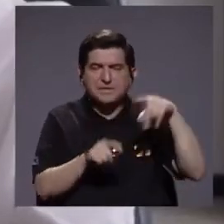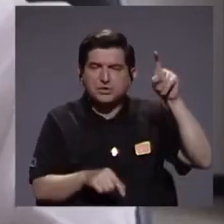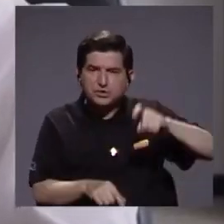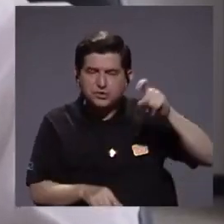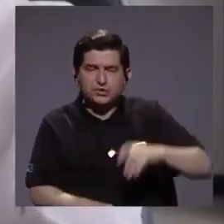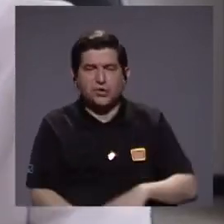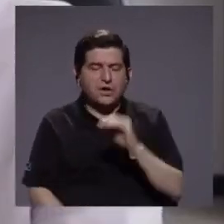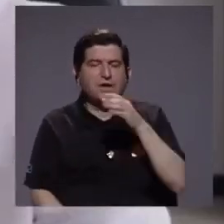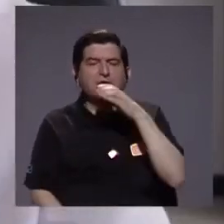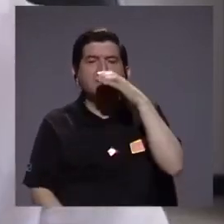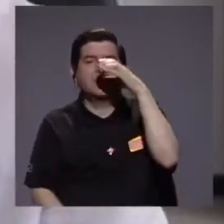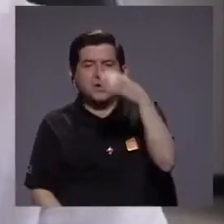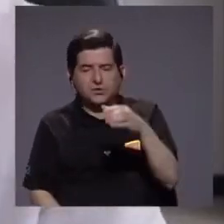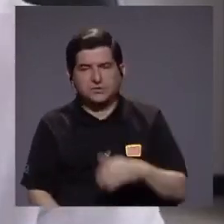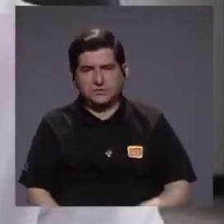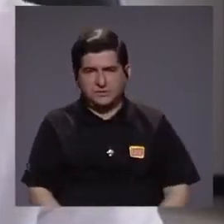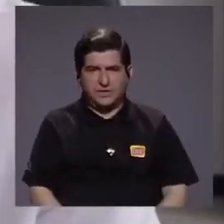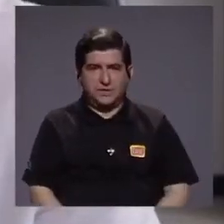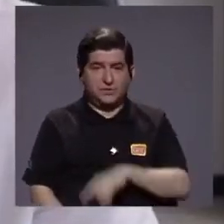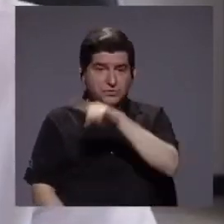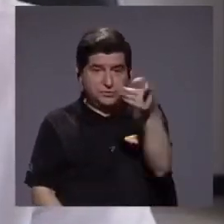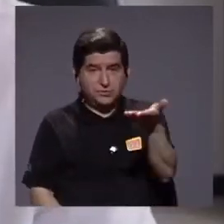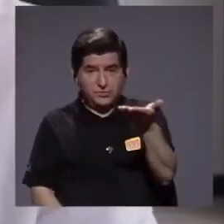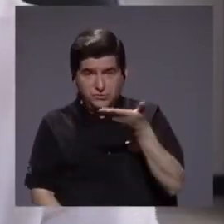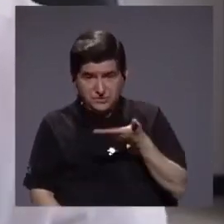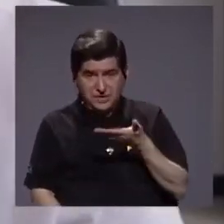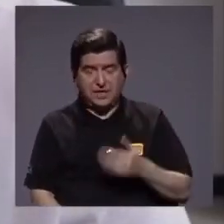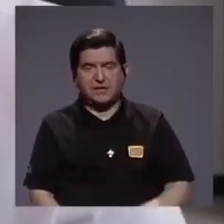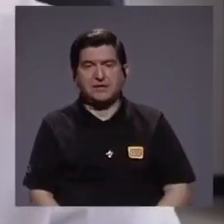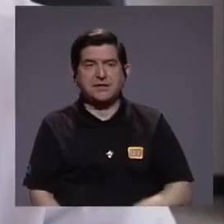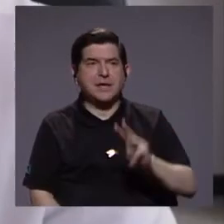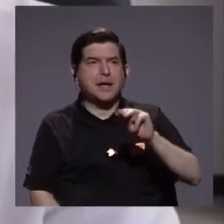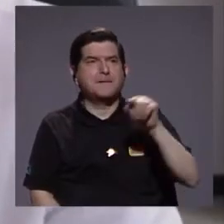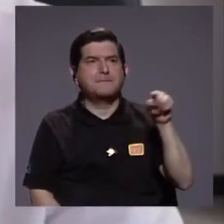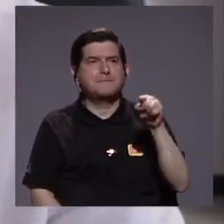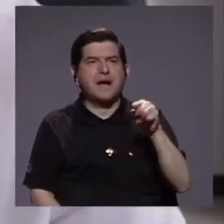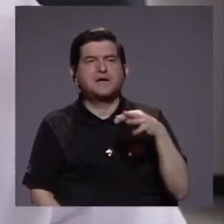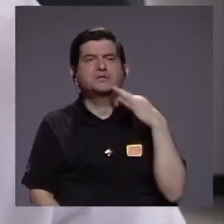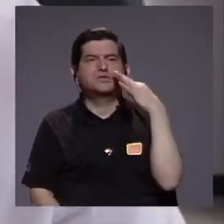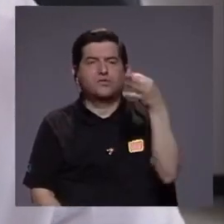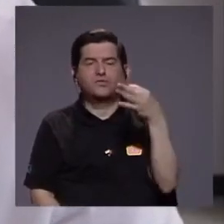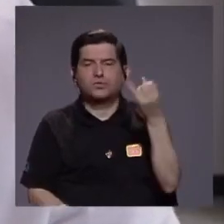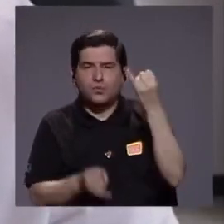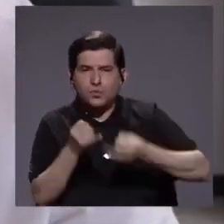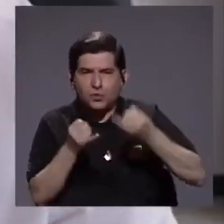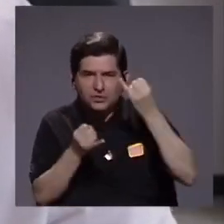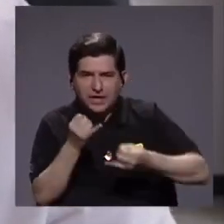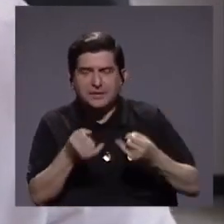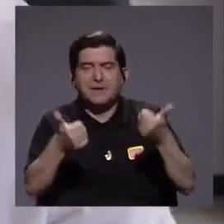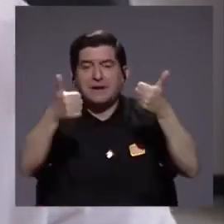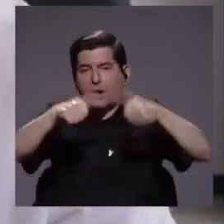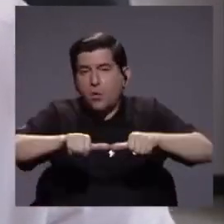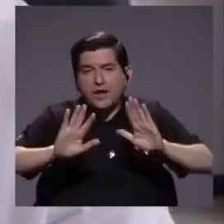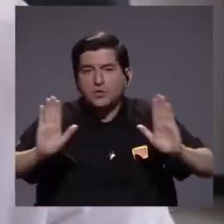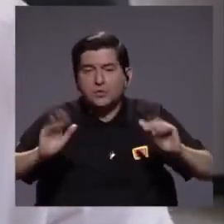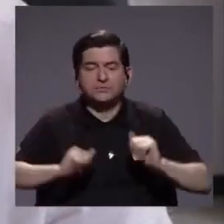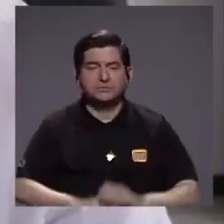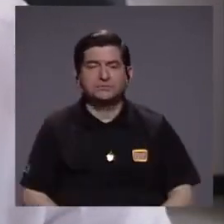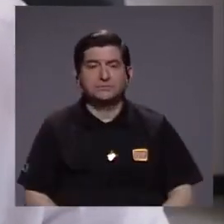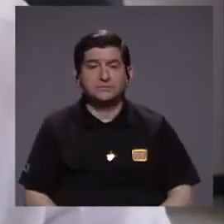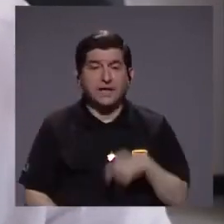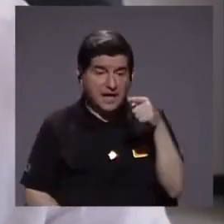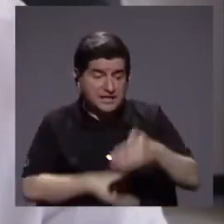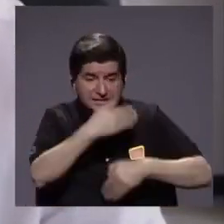necesidades y las recomendaciones de ustedes. Estamos a marzo, ya el próximo mes de marzo vence ese convenio y esa